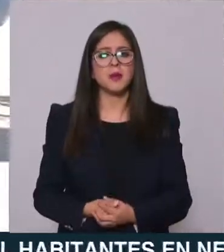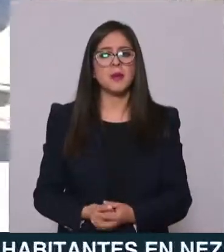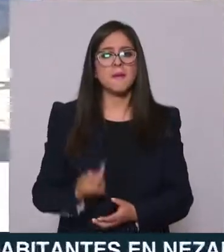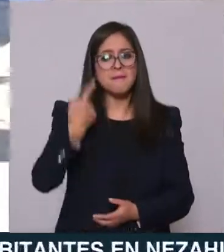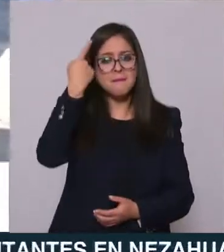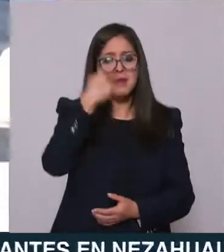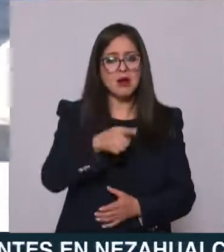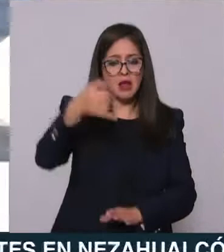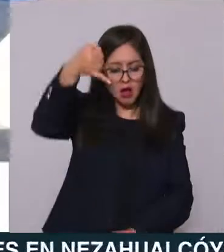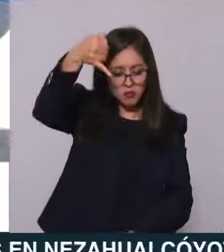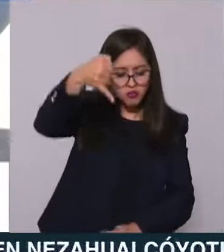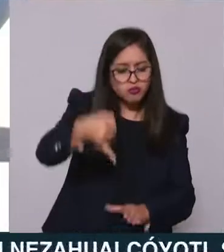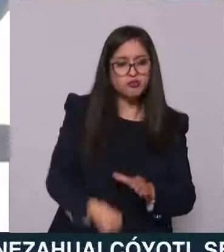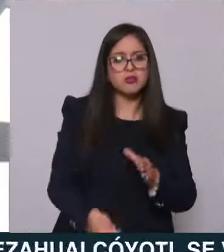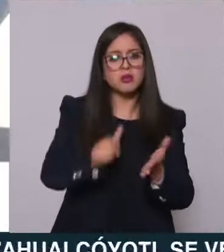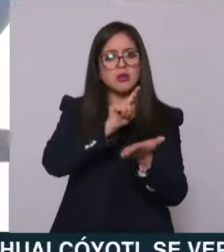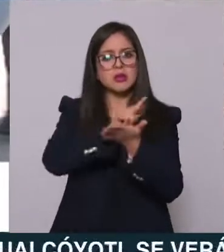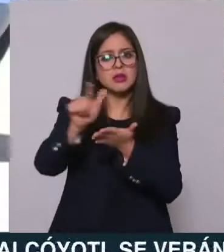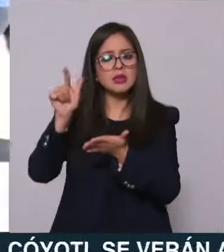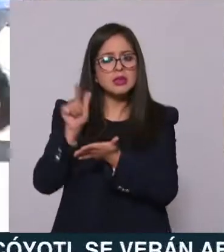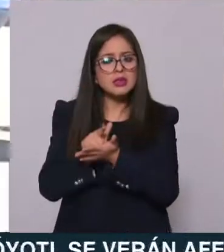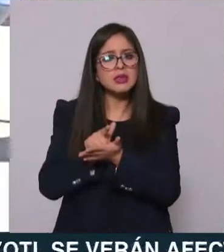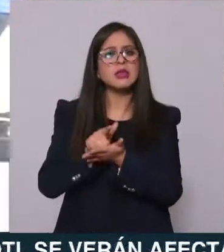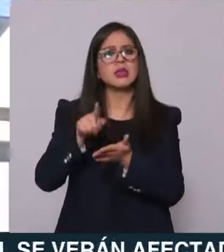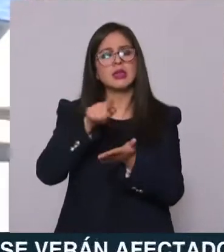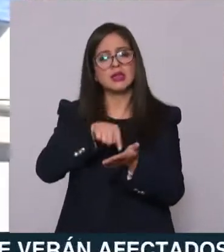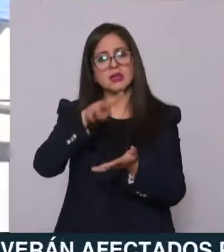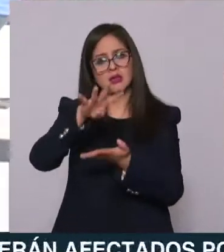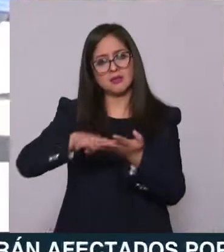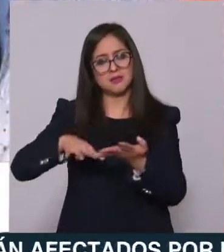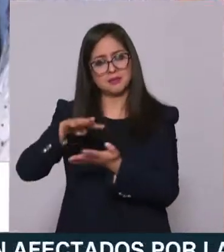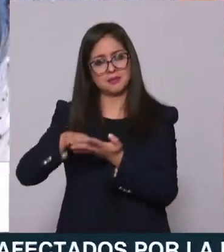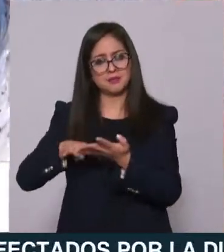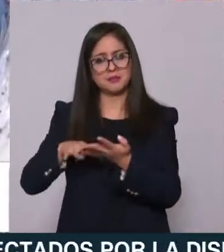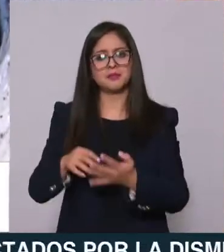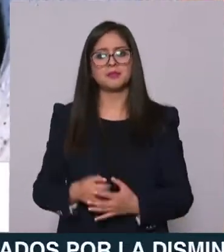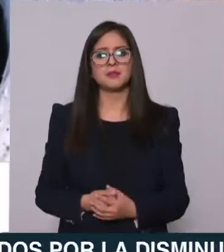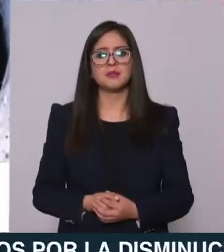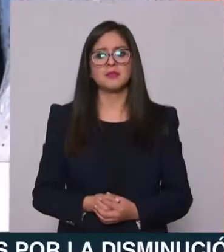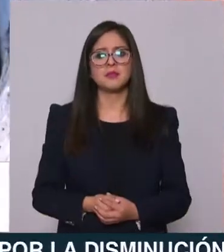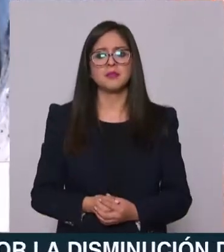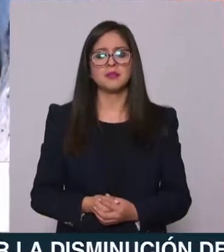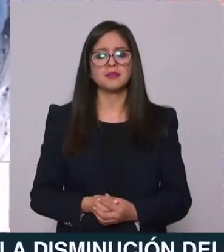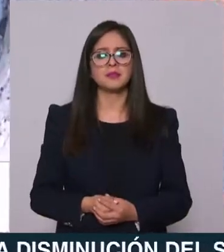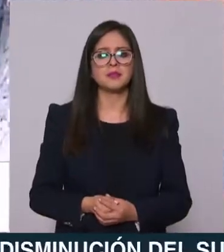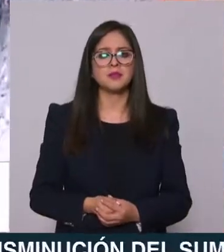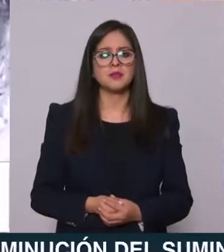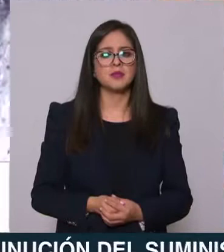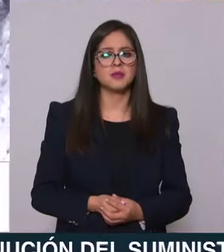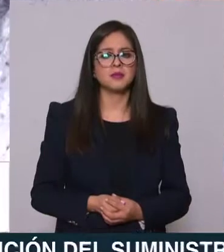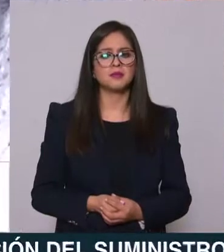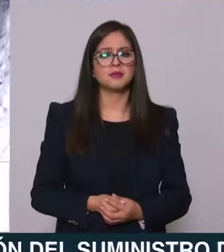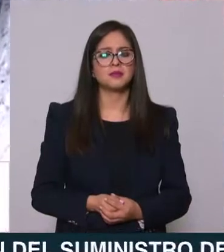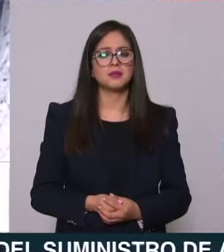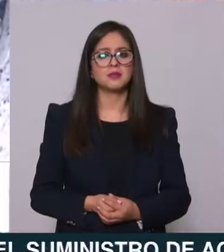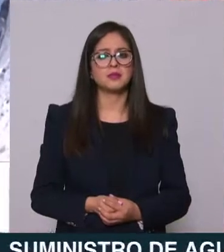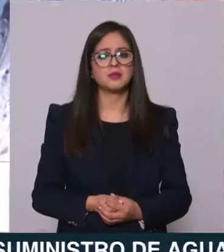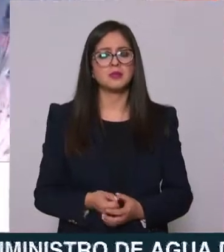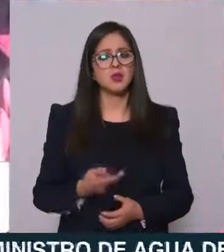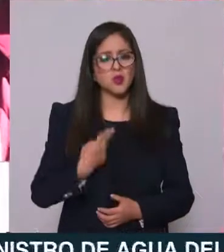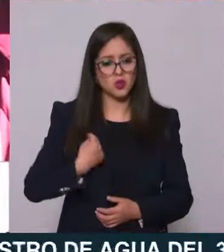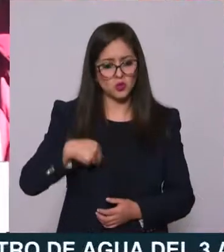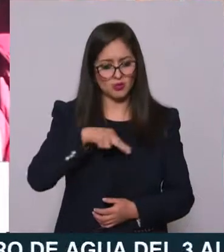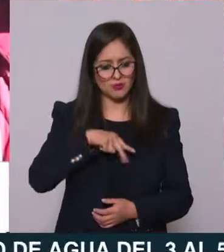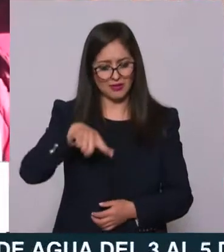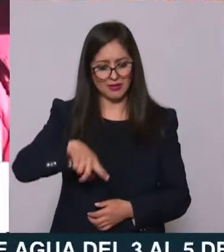limpiar, para sacar el asolve. Así que decidimos hacer la compra de esta